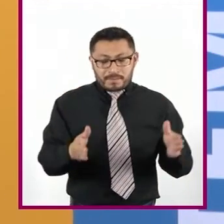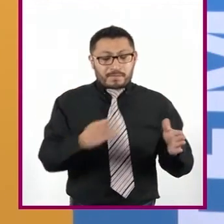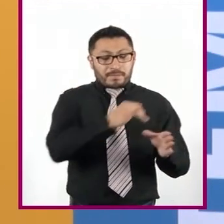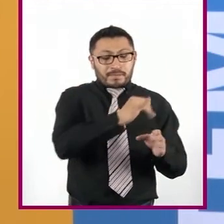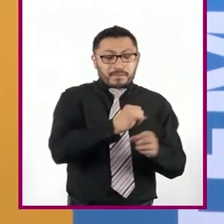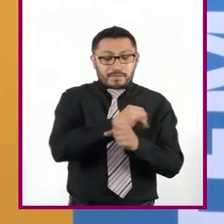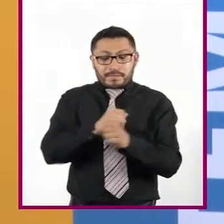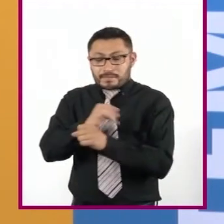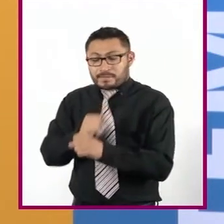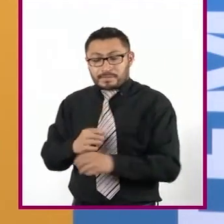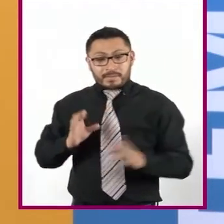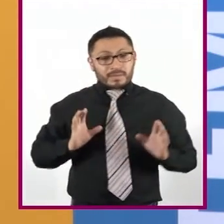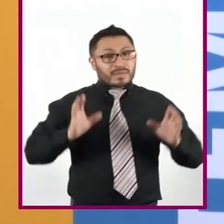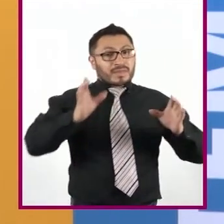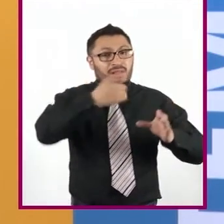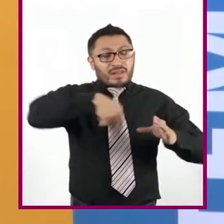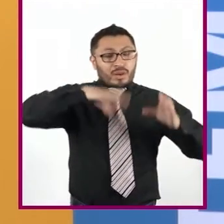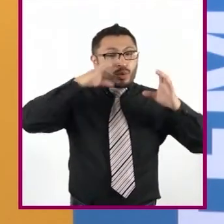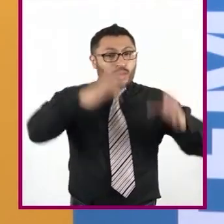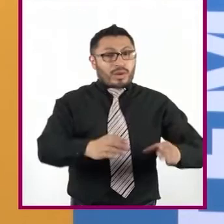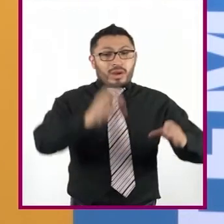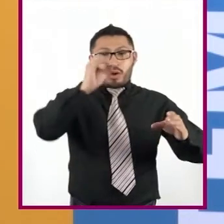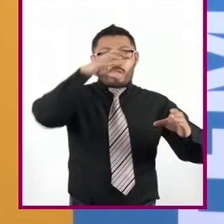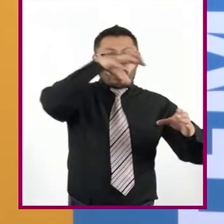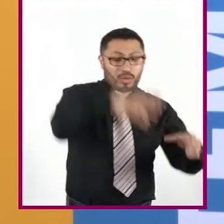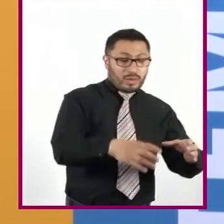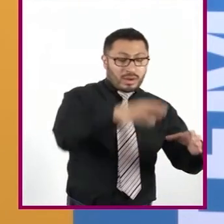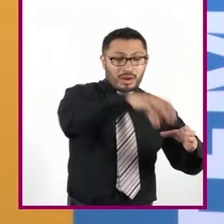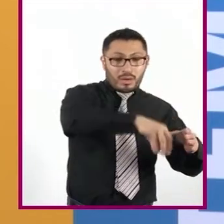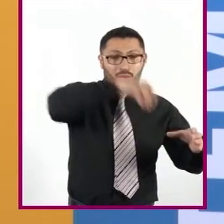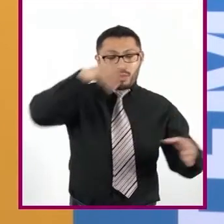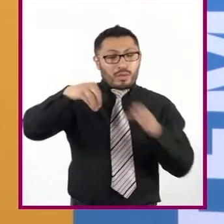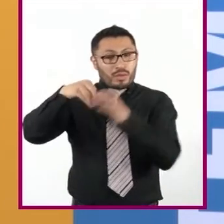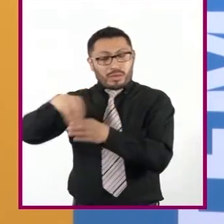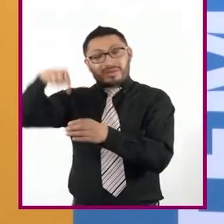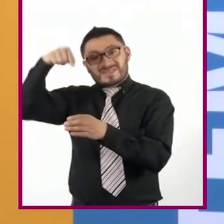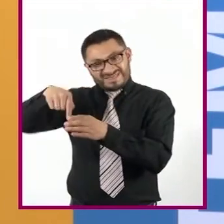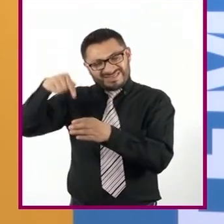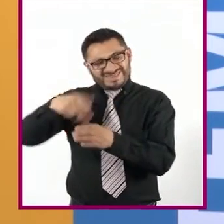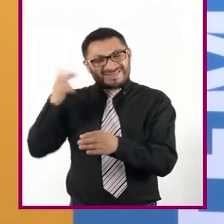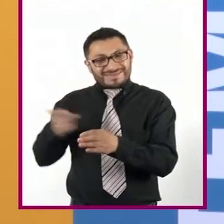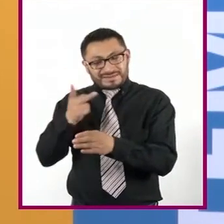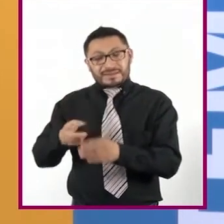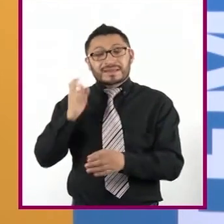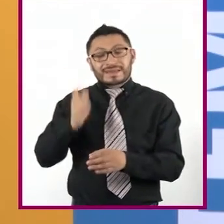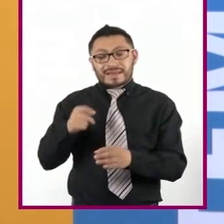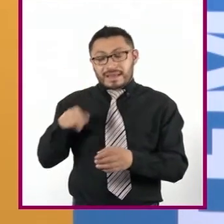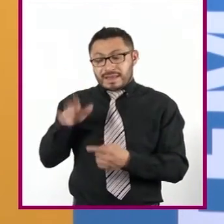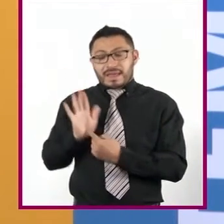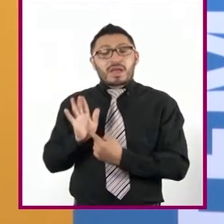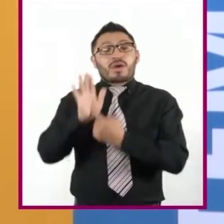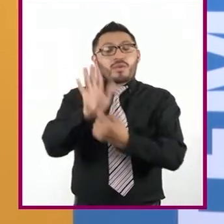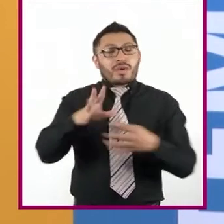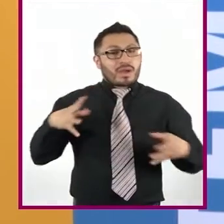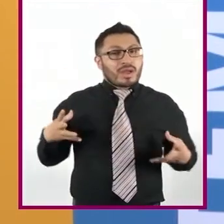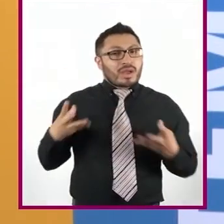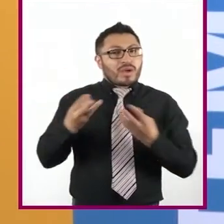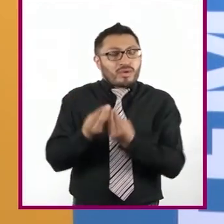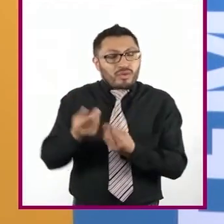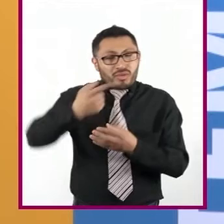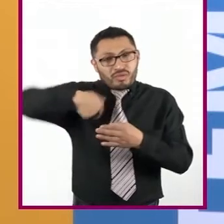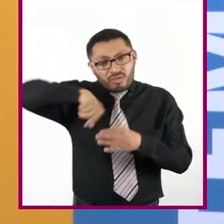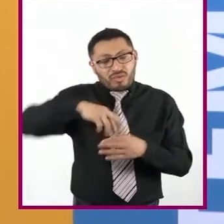estadístico a una población o a una muestra. Así, una muestra es un conjunto representativo de la